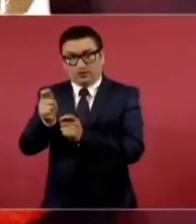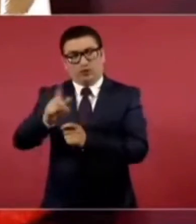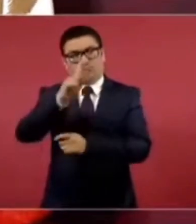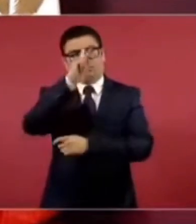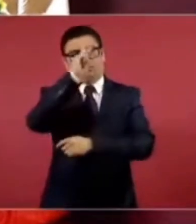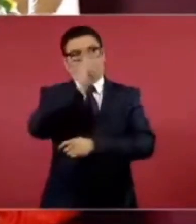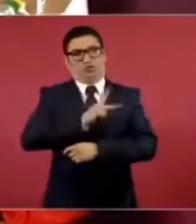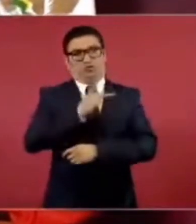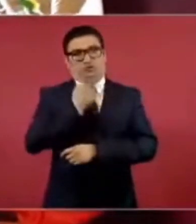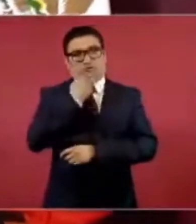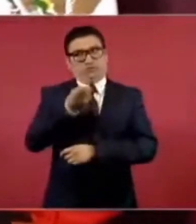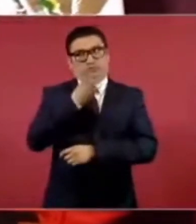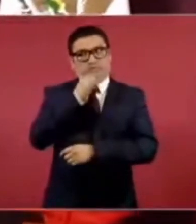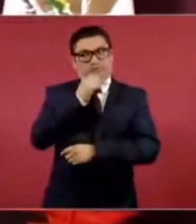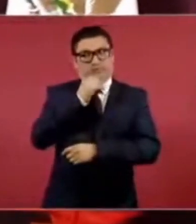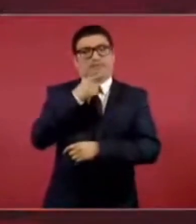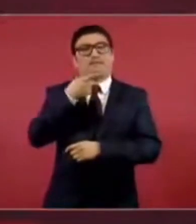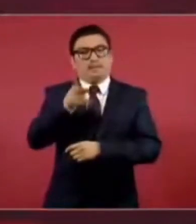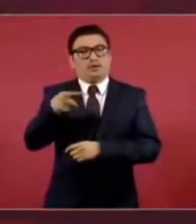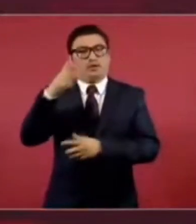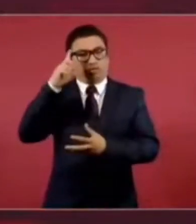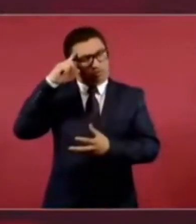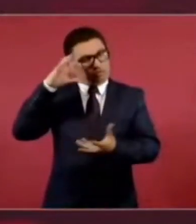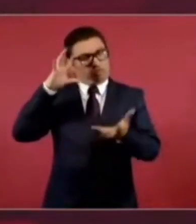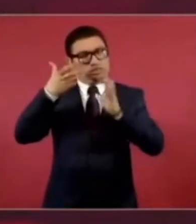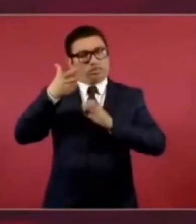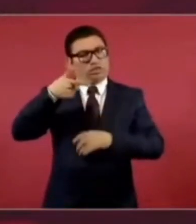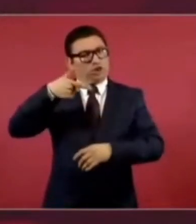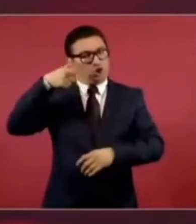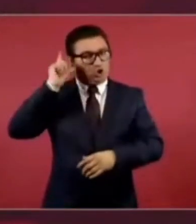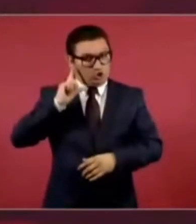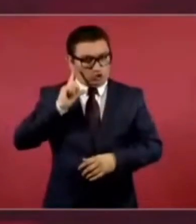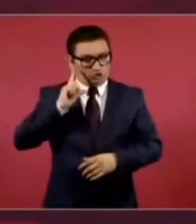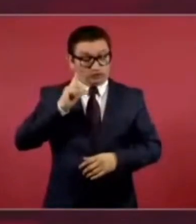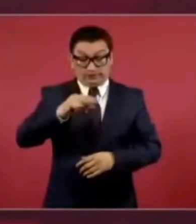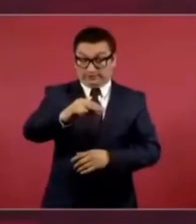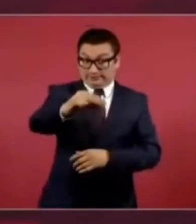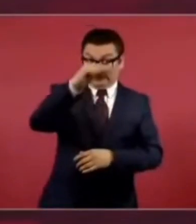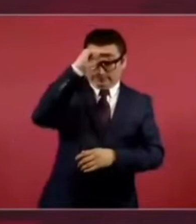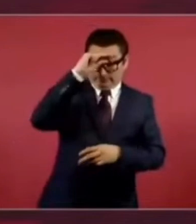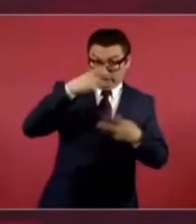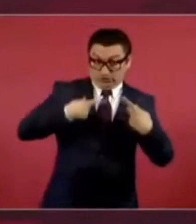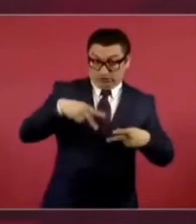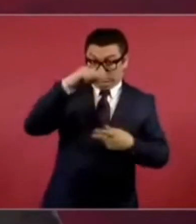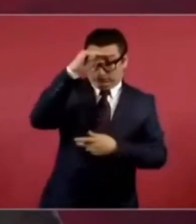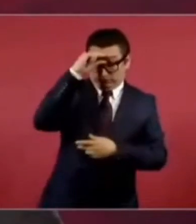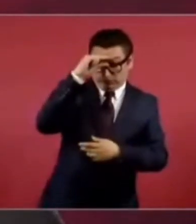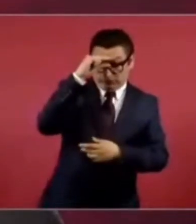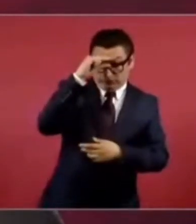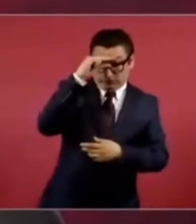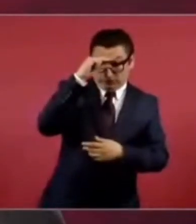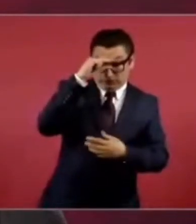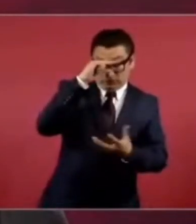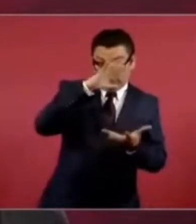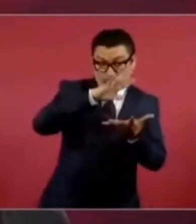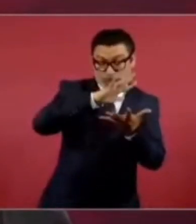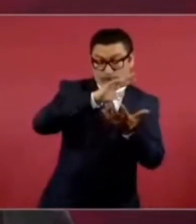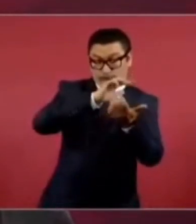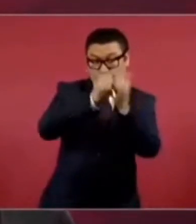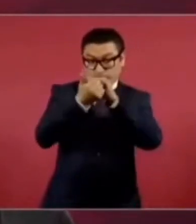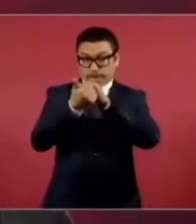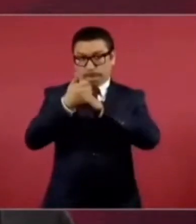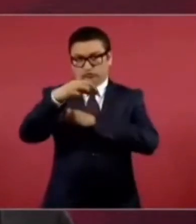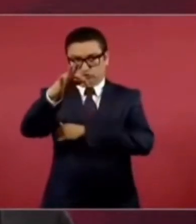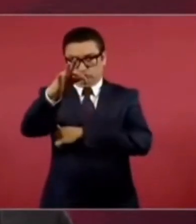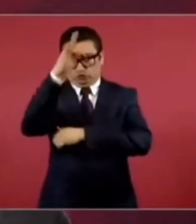los vuelve locos. A los inteligentes los atonta.